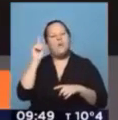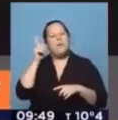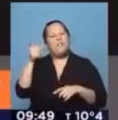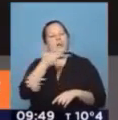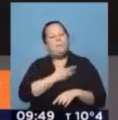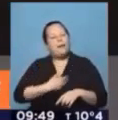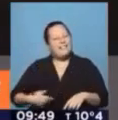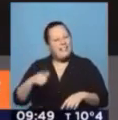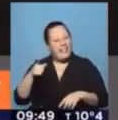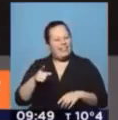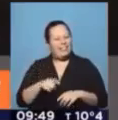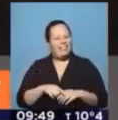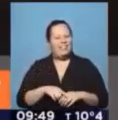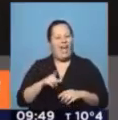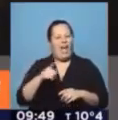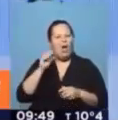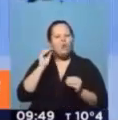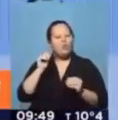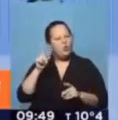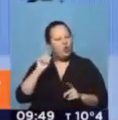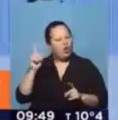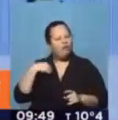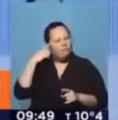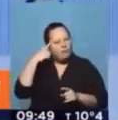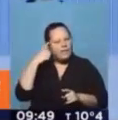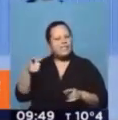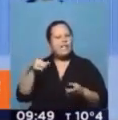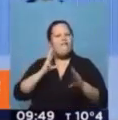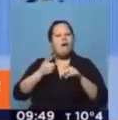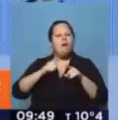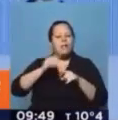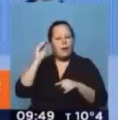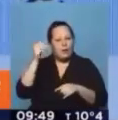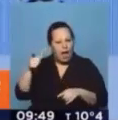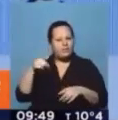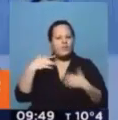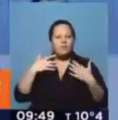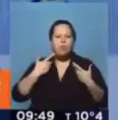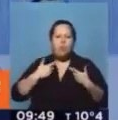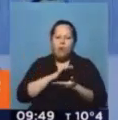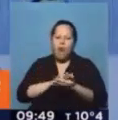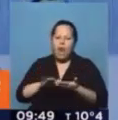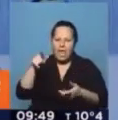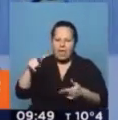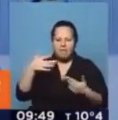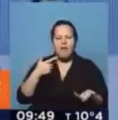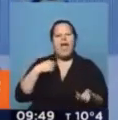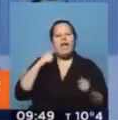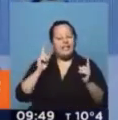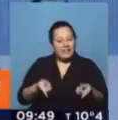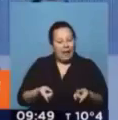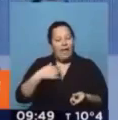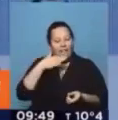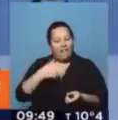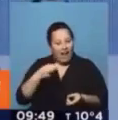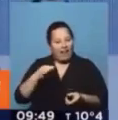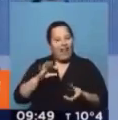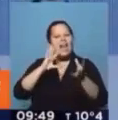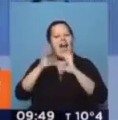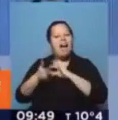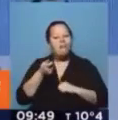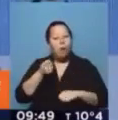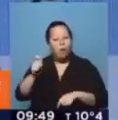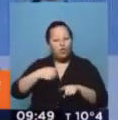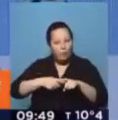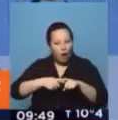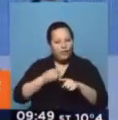presidenta, digamos, deshonesta, creo que realmente en la media de la política brasileña es bastante honesta. No obstante, es cierto que el mecanismo de juicio